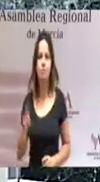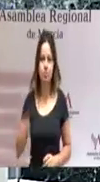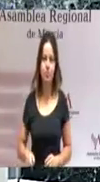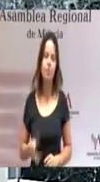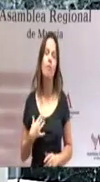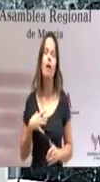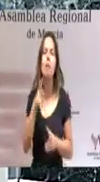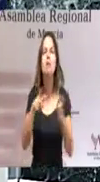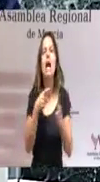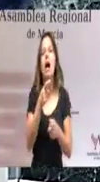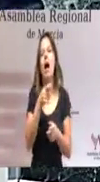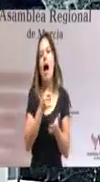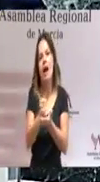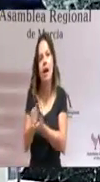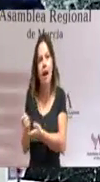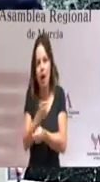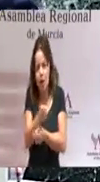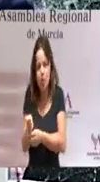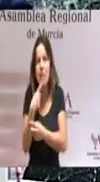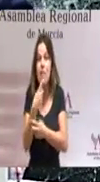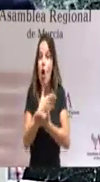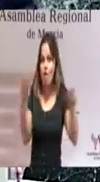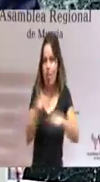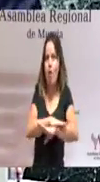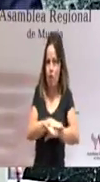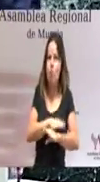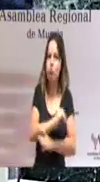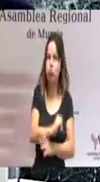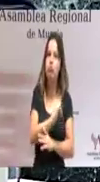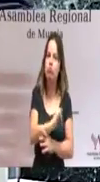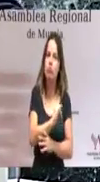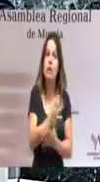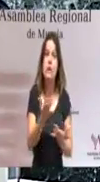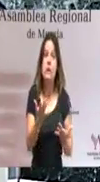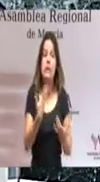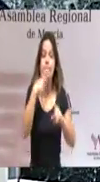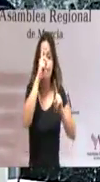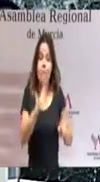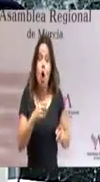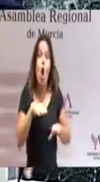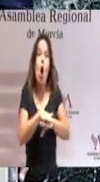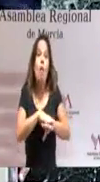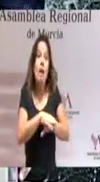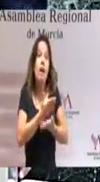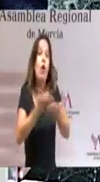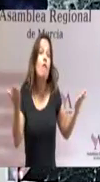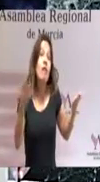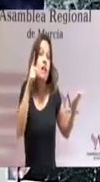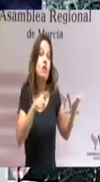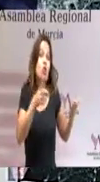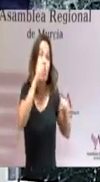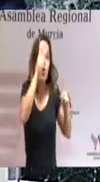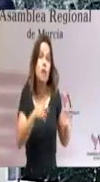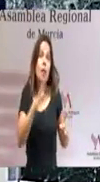Los agricultores dicen que se fían de este Gobierno. Bueno, pues yo no sé si se fían de los gobiernos. Hechos son amores